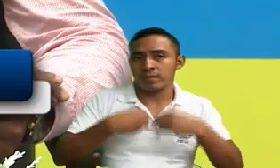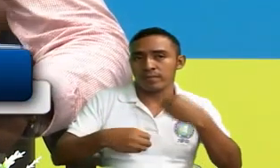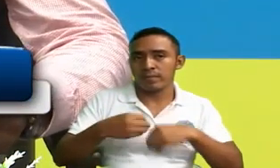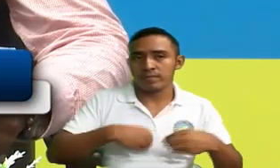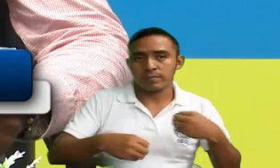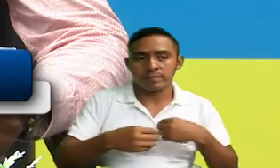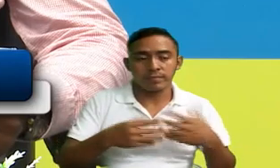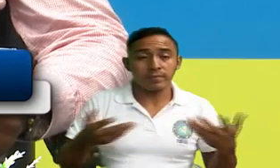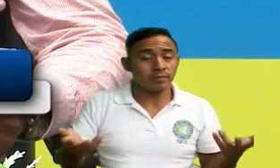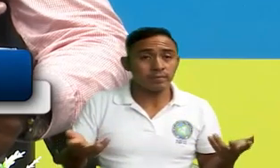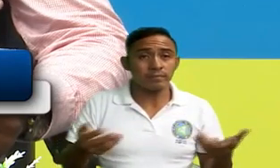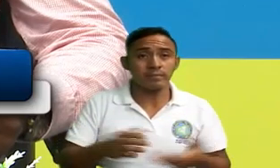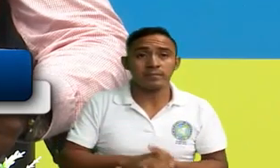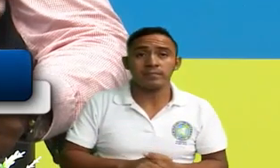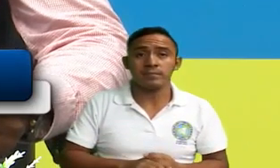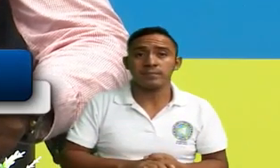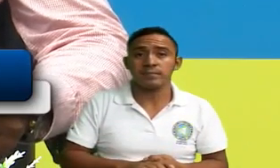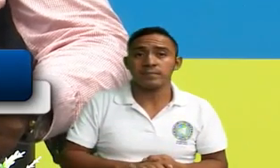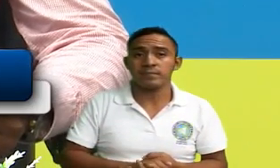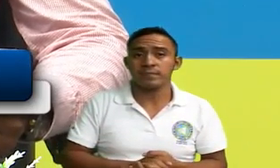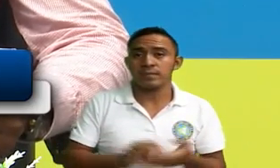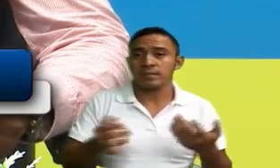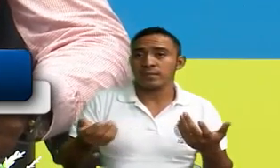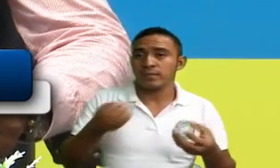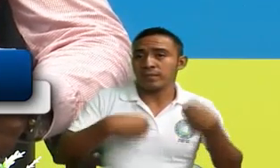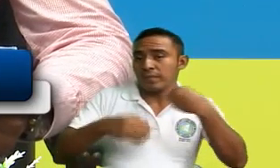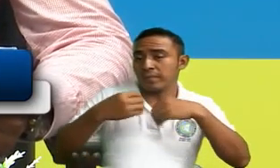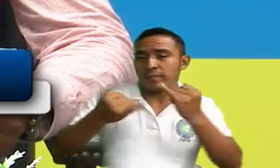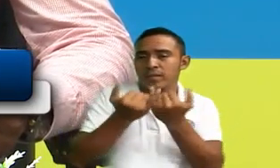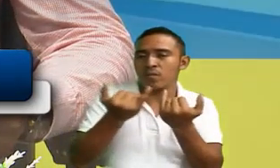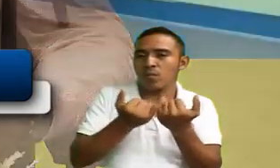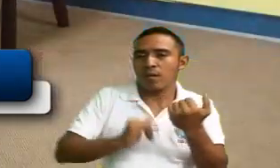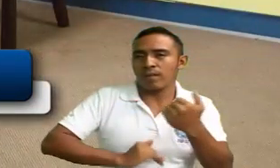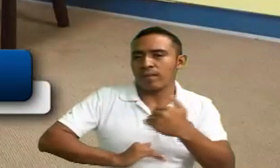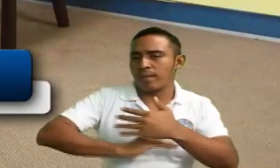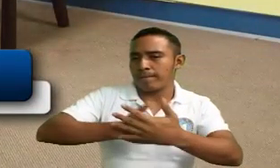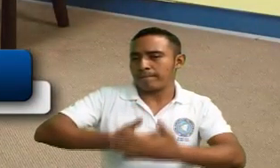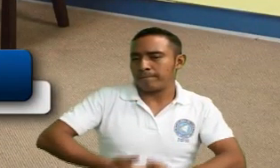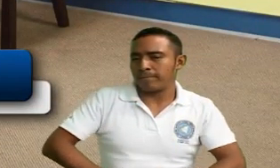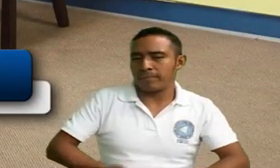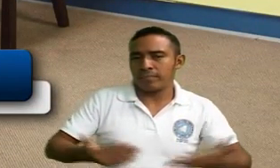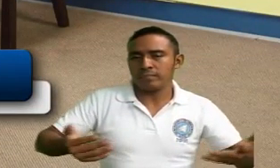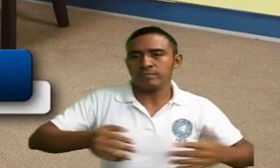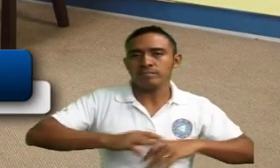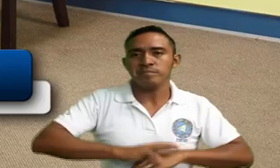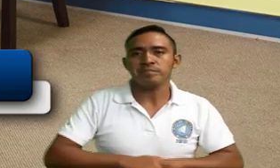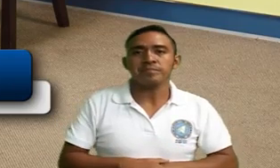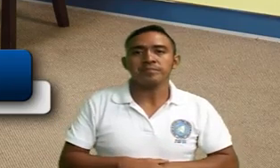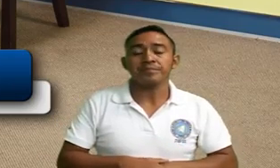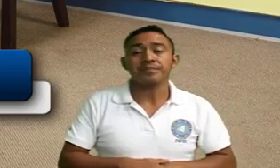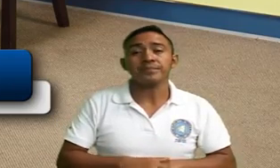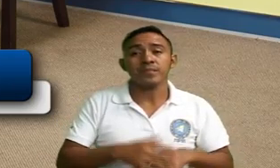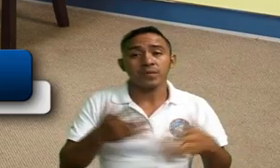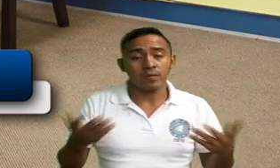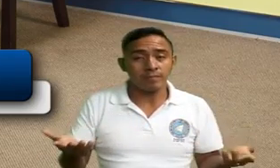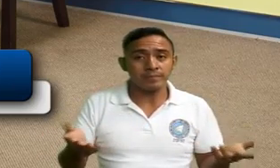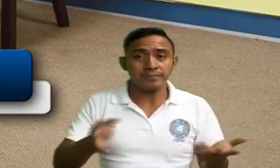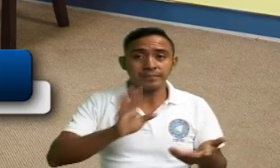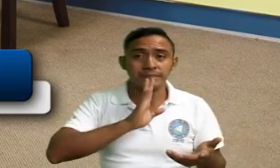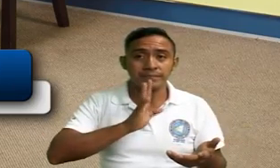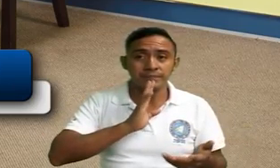es decir, como que están embarazadas, pues. Como sí. Lo que pasa es que si hablamos desde el punto de